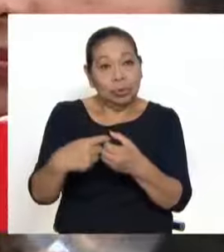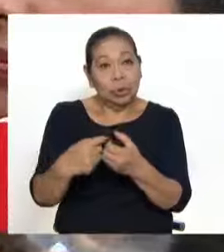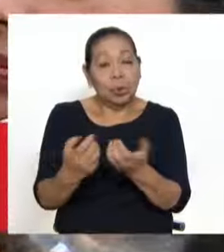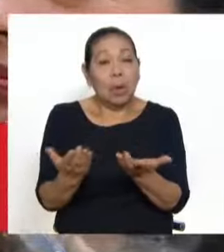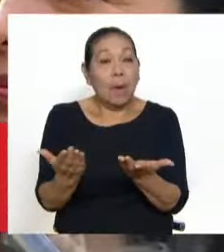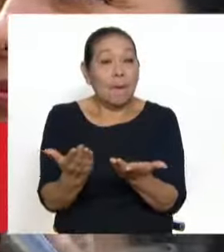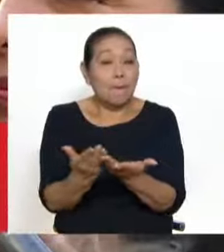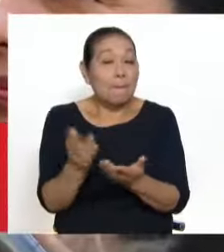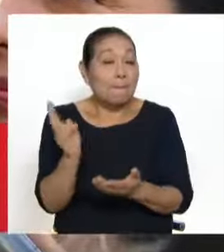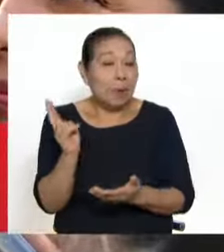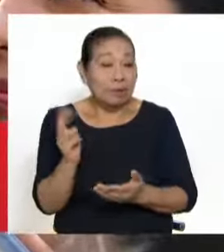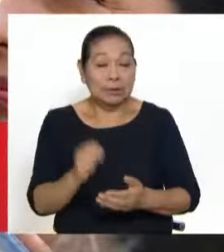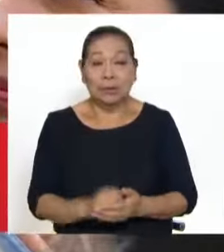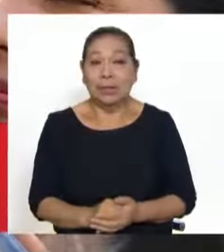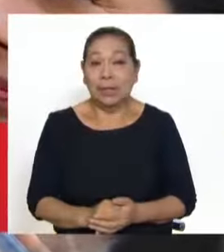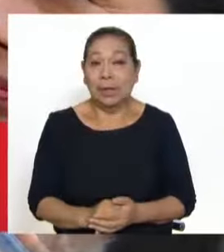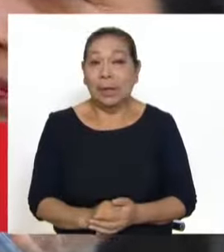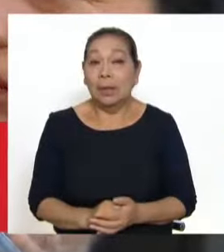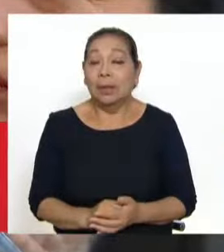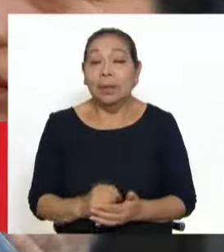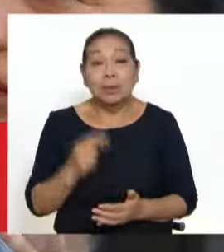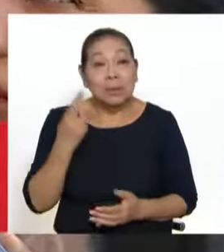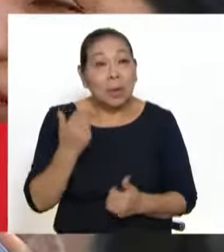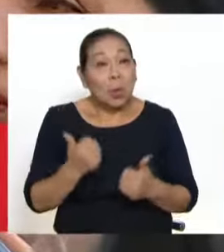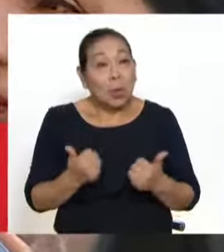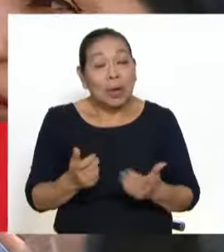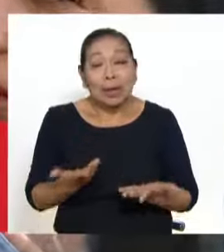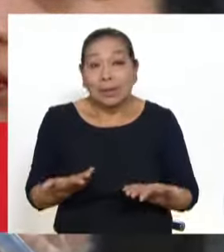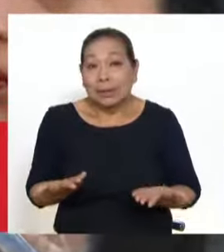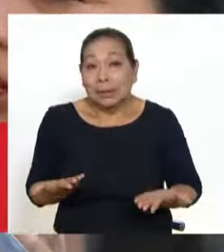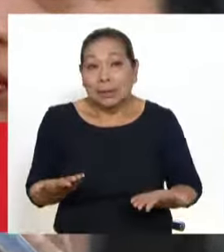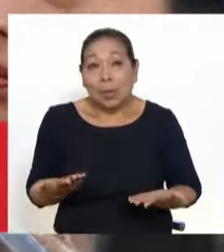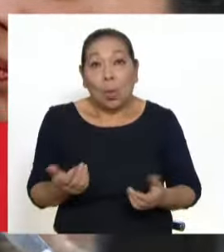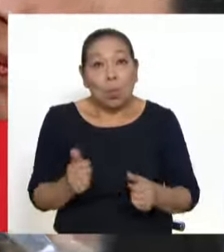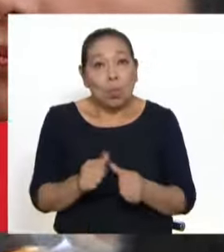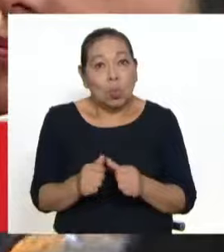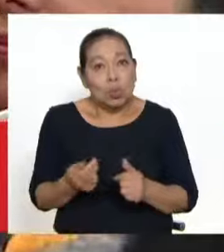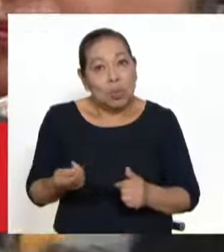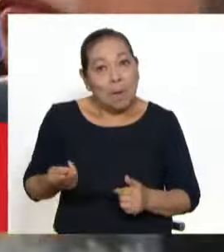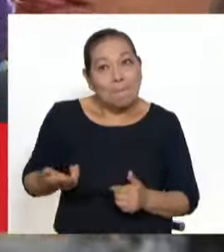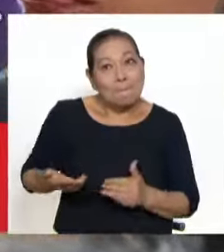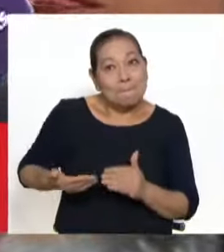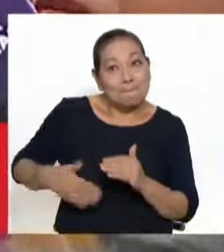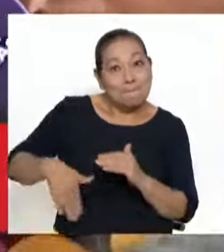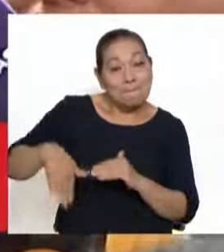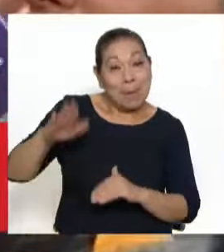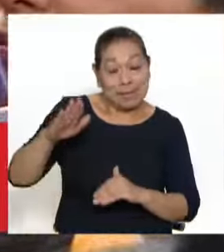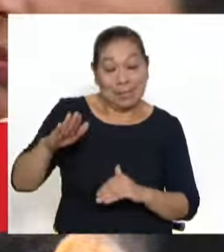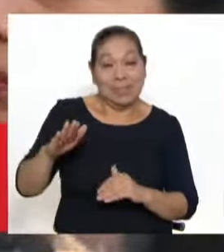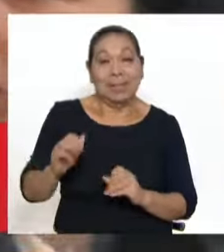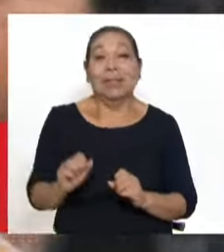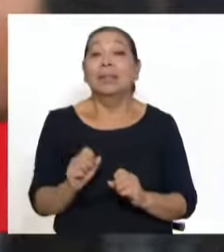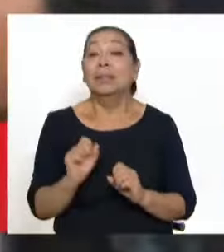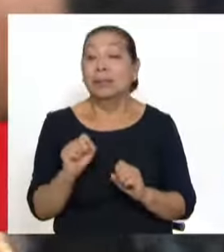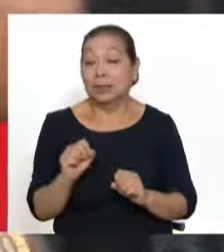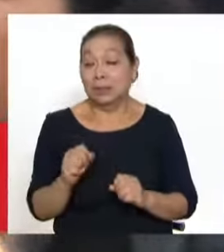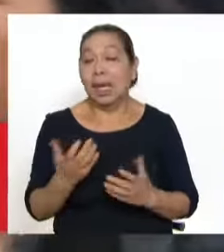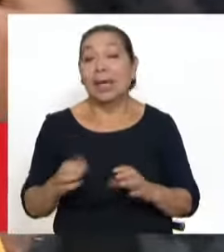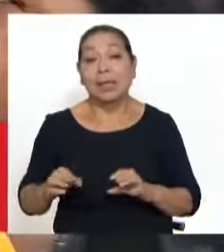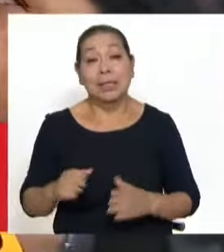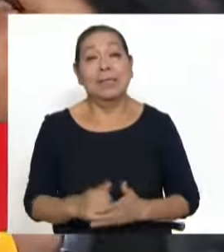carrera pública magisterial. Las razones por las cuales sucedió eso y el número era mucho mayor, y ahí sí habría que